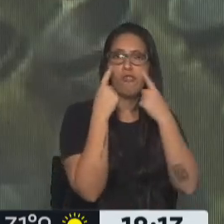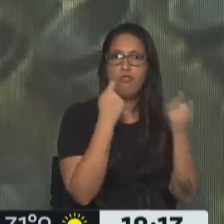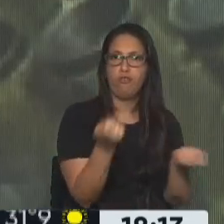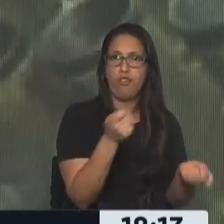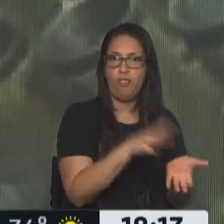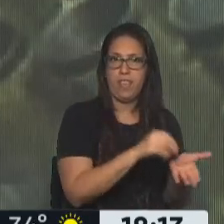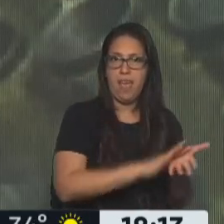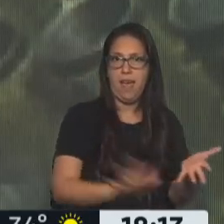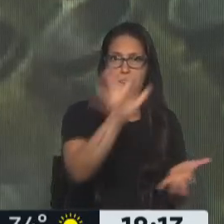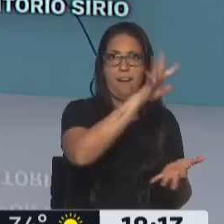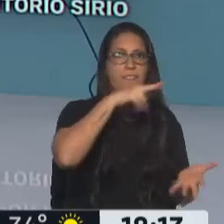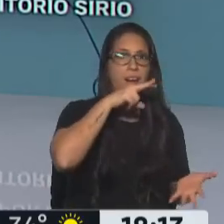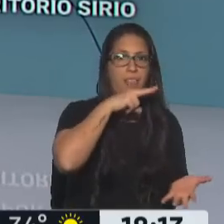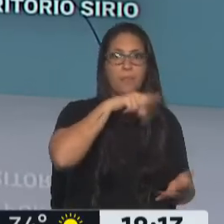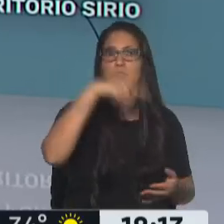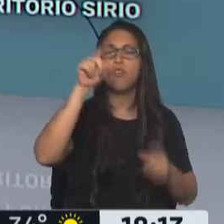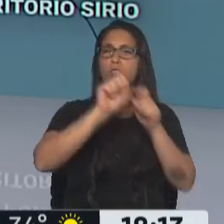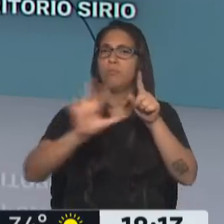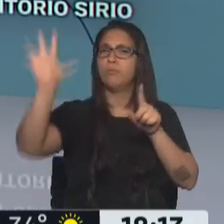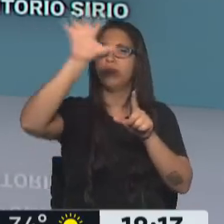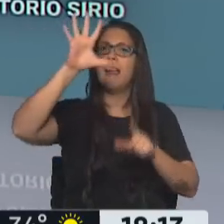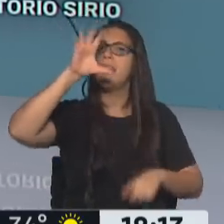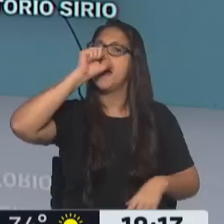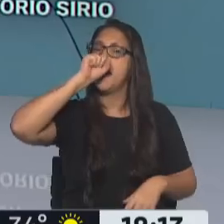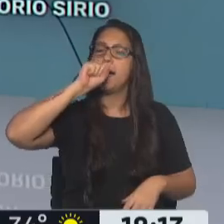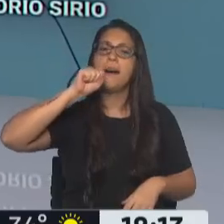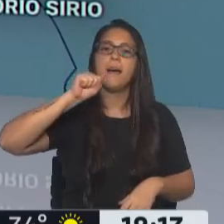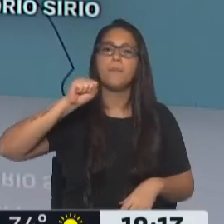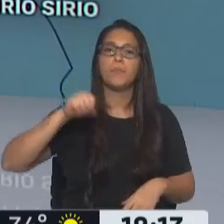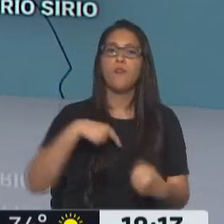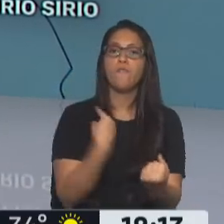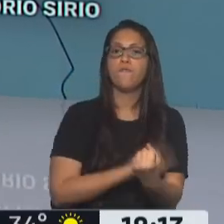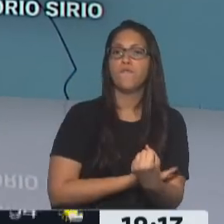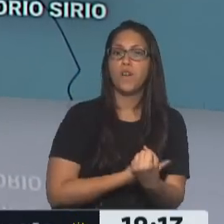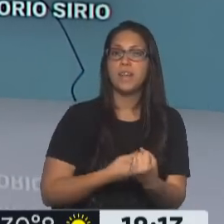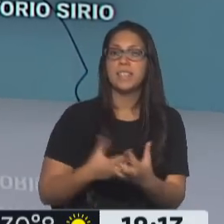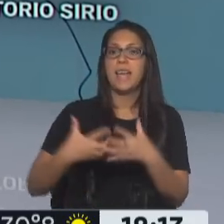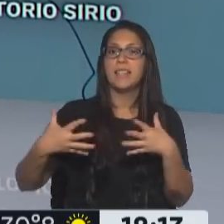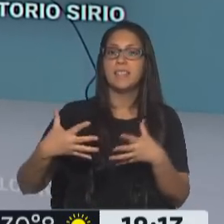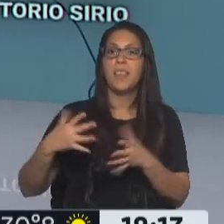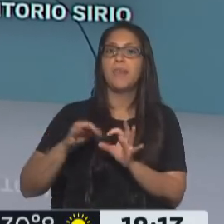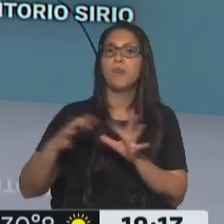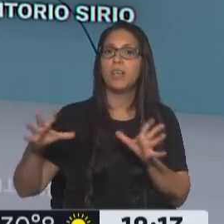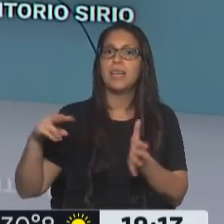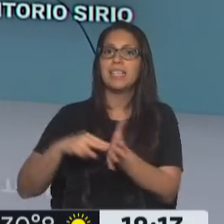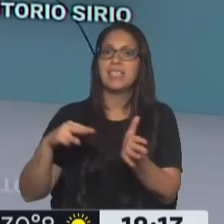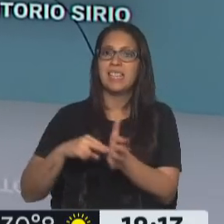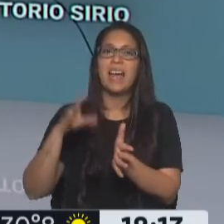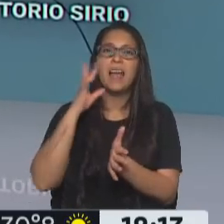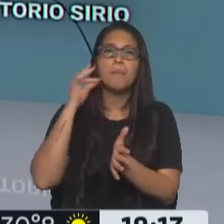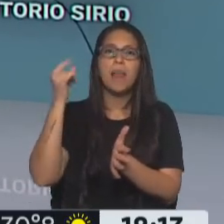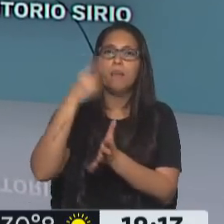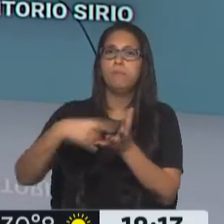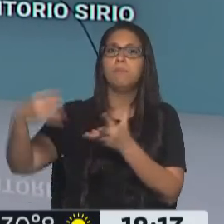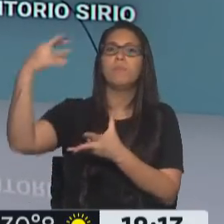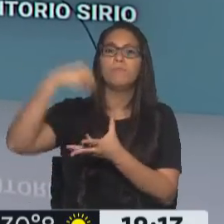otra gran parte es lo que vemos en naranja, que son las fuerzas democráticas sirias, que son, si bien hay distintas etnias mayoritariamente son